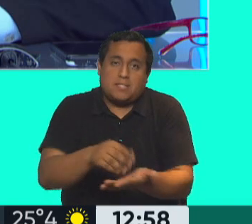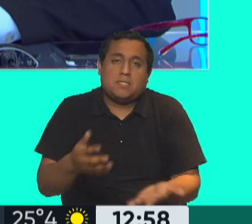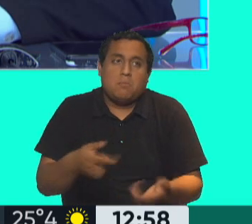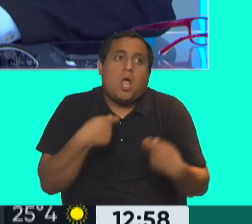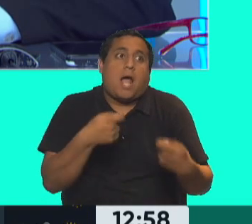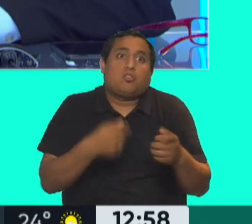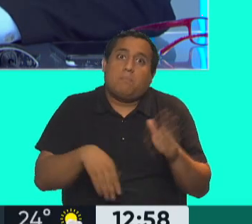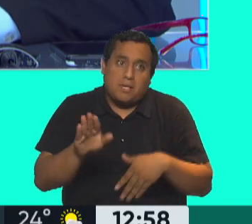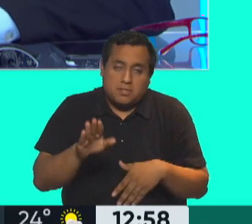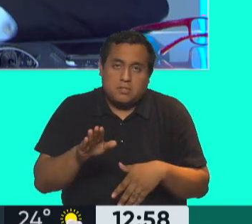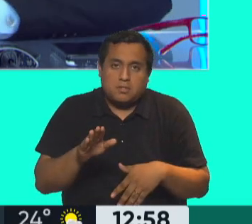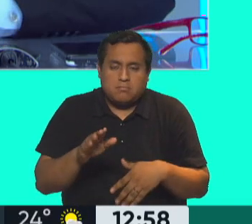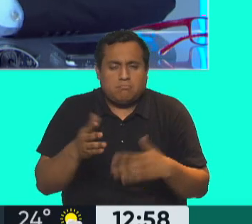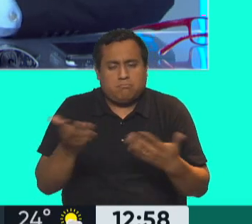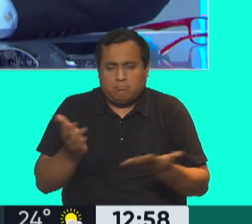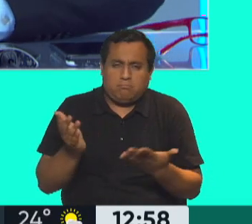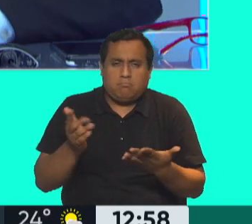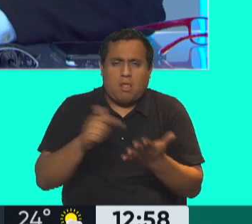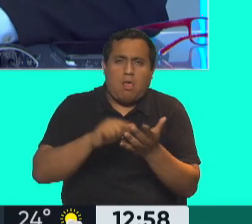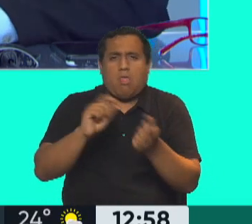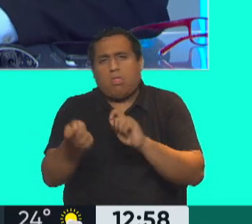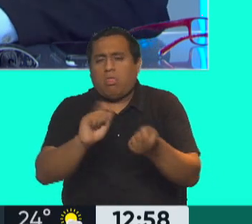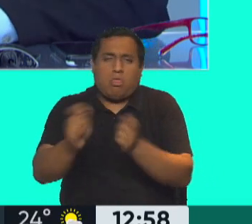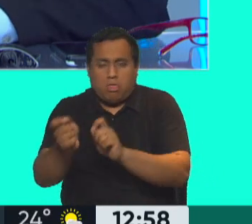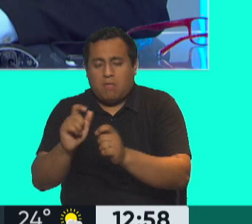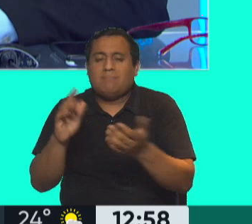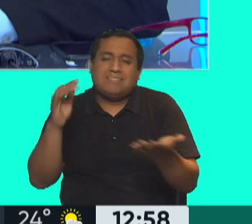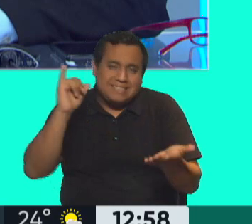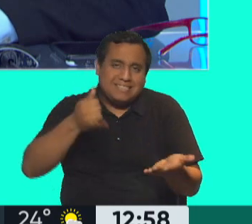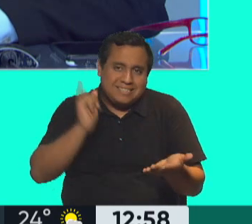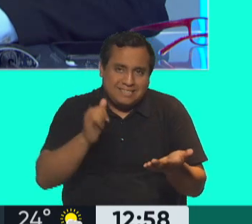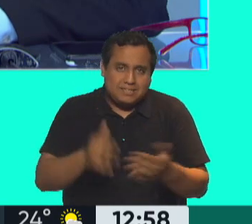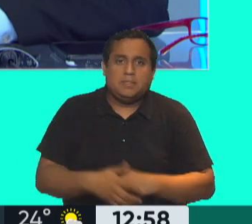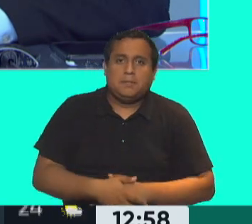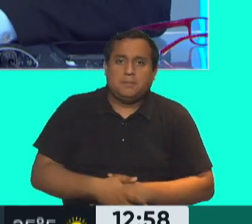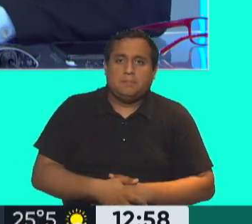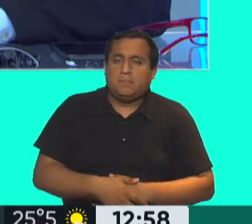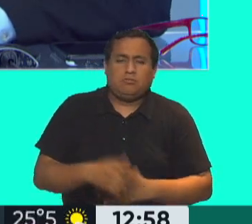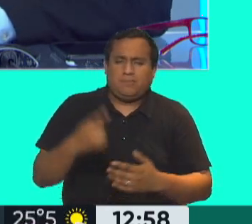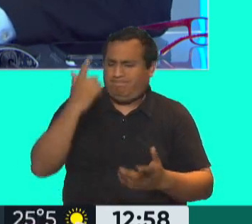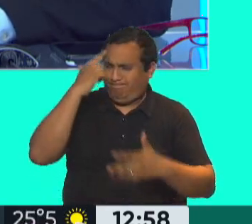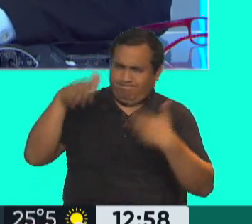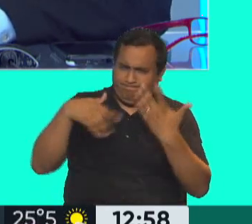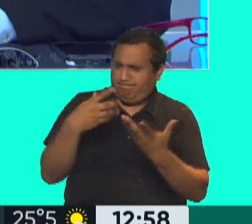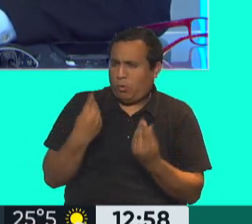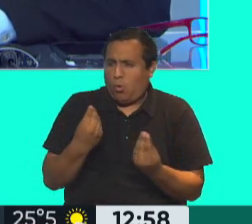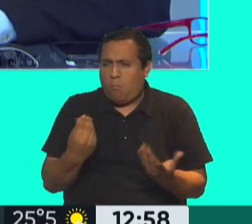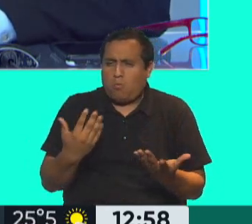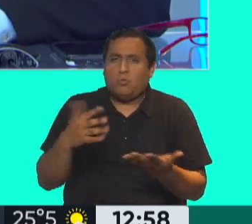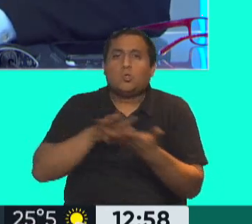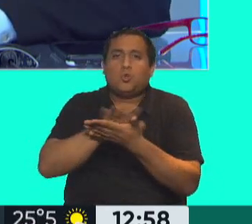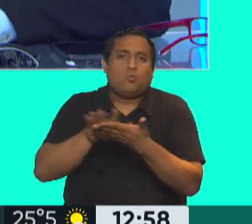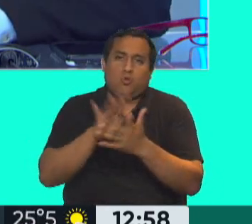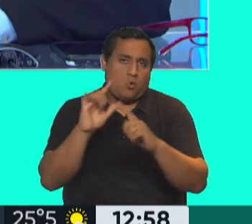alguna enfermedad preexistente, también tienen algunos reparos. Exactamente. Todas esas cuestiones siempre han sido controvertidas y nunca terminan de resolverse del